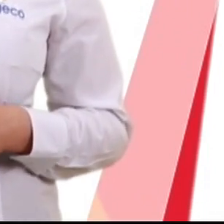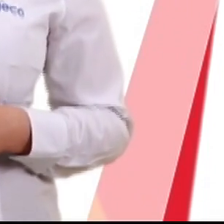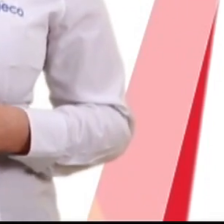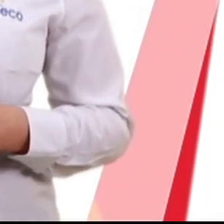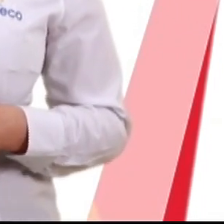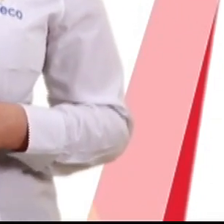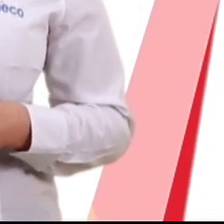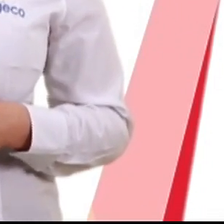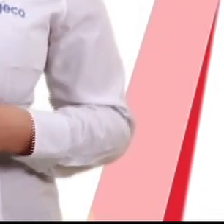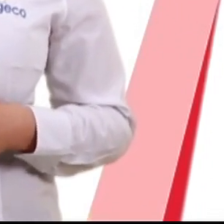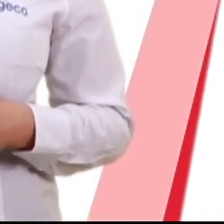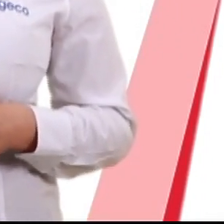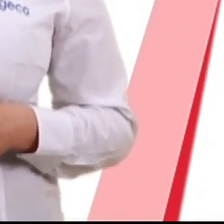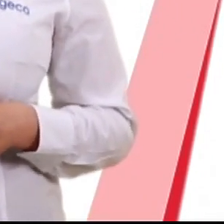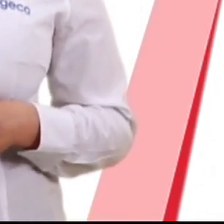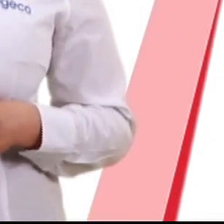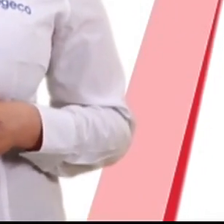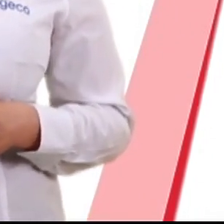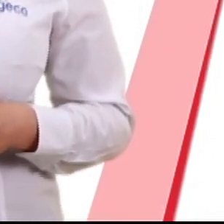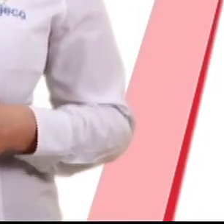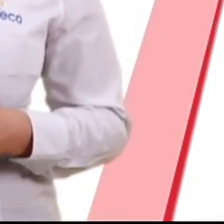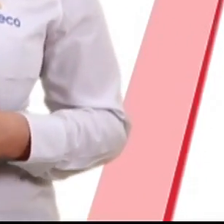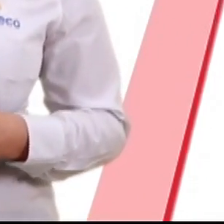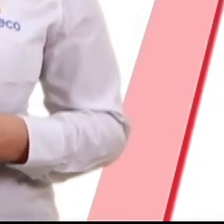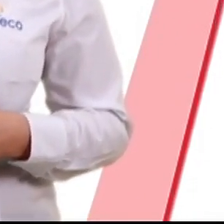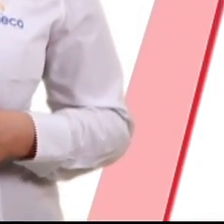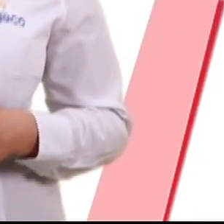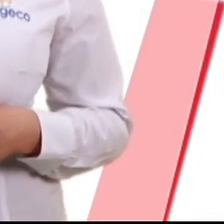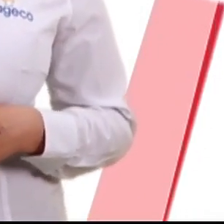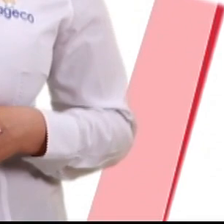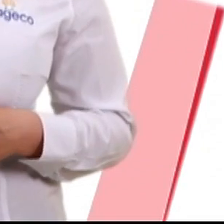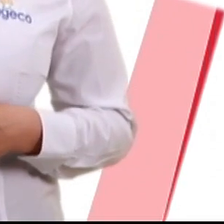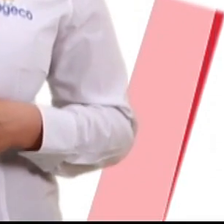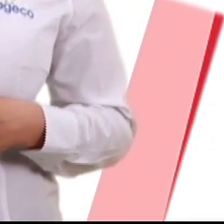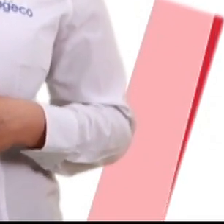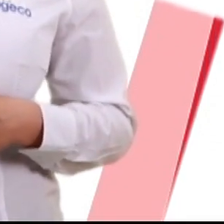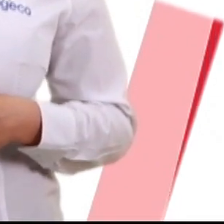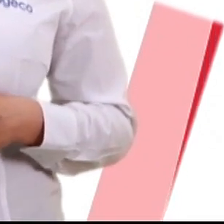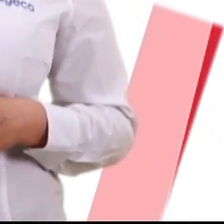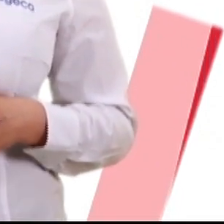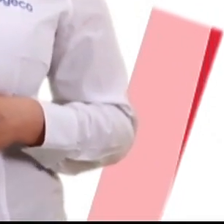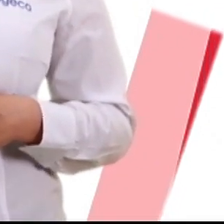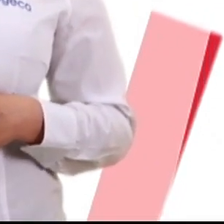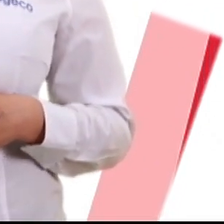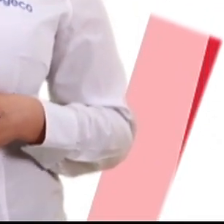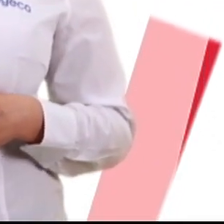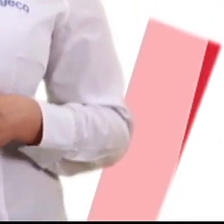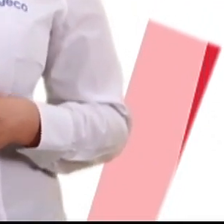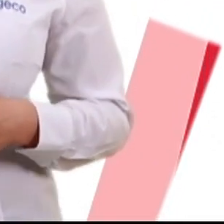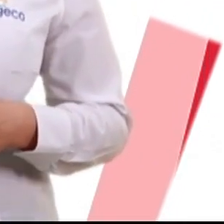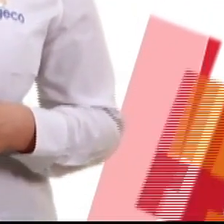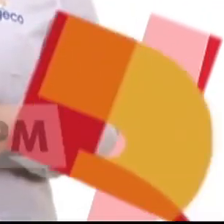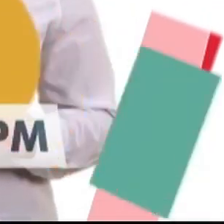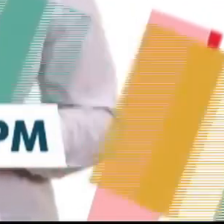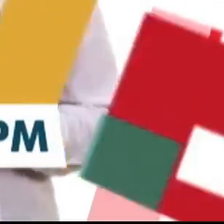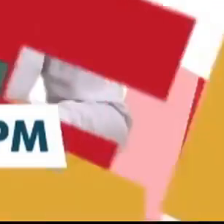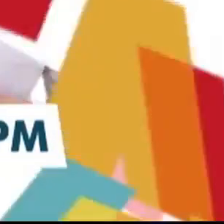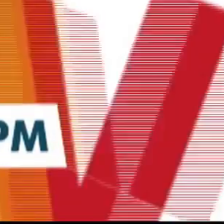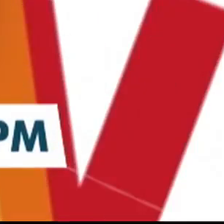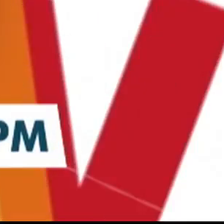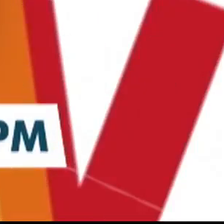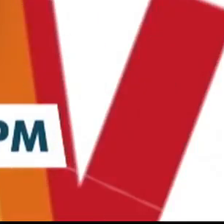competencia, son más de 24 países los que están compitiendo aquí en nuestro país. Qué buenas noticias y ojalá que sigamos coleccionando esas medallas.